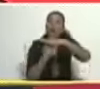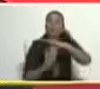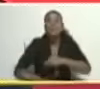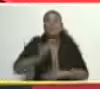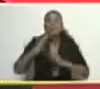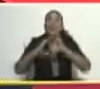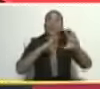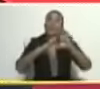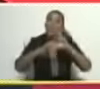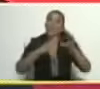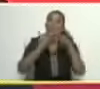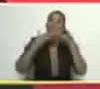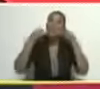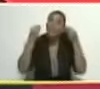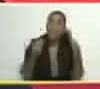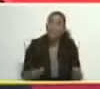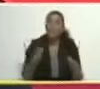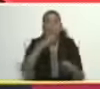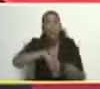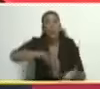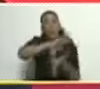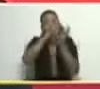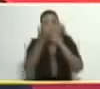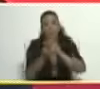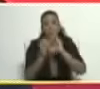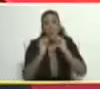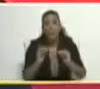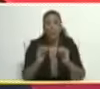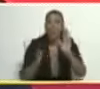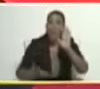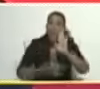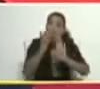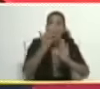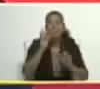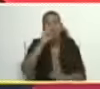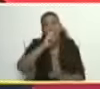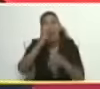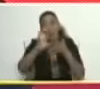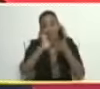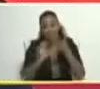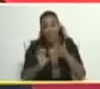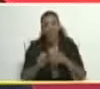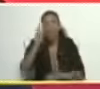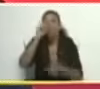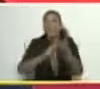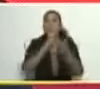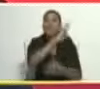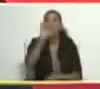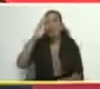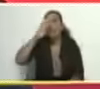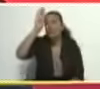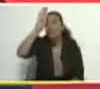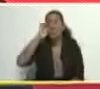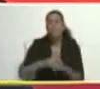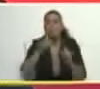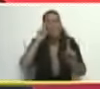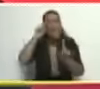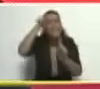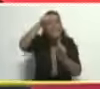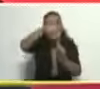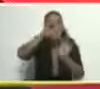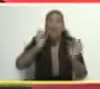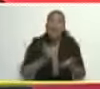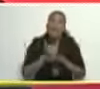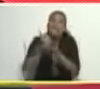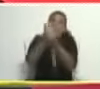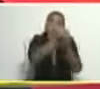fundamental del fortalecimiento de nuestra organización en el marco de la Agenda Estratégica 2030, trazada para el